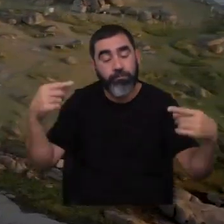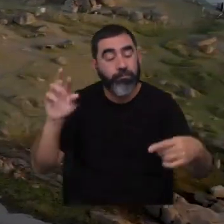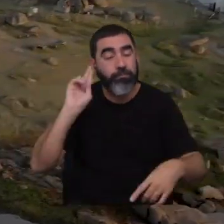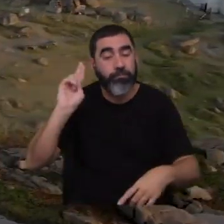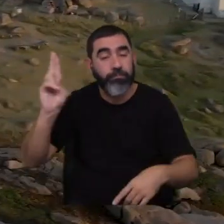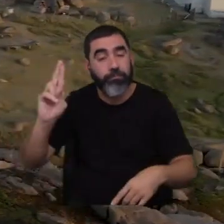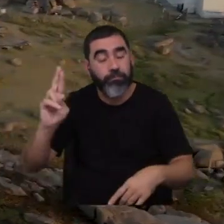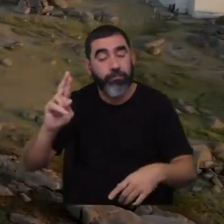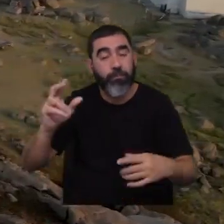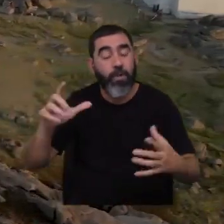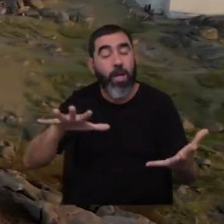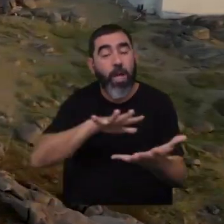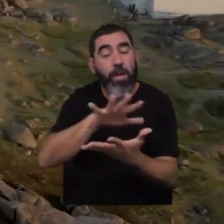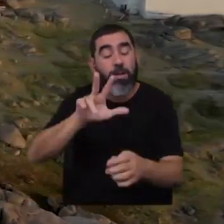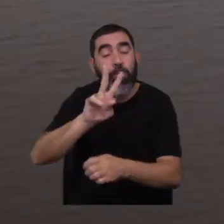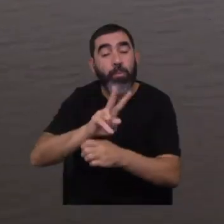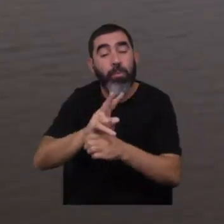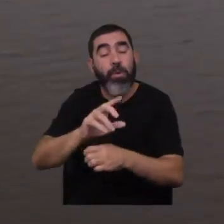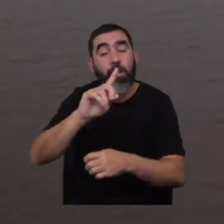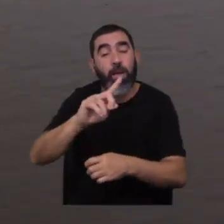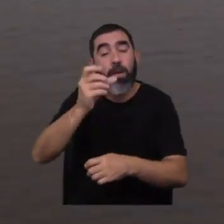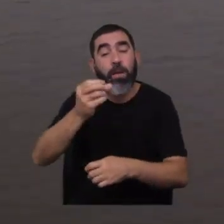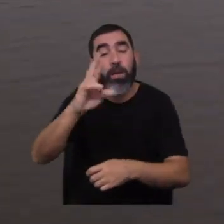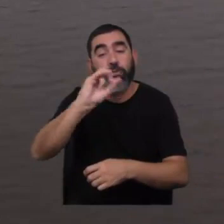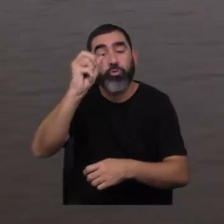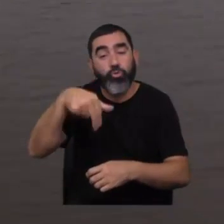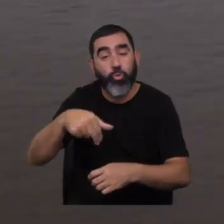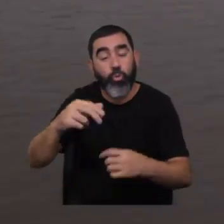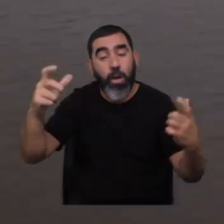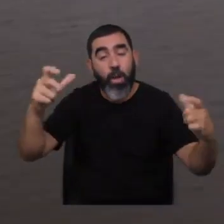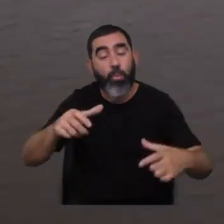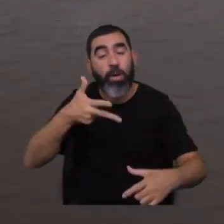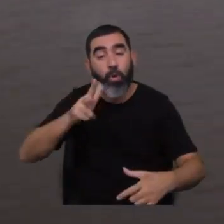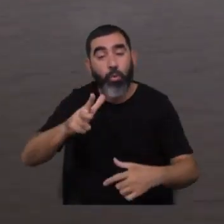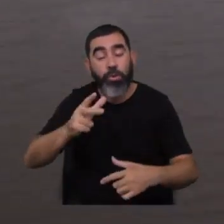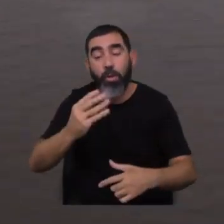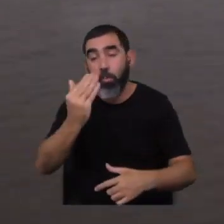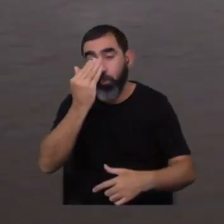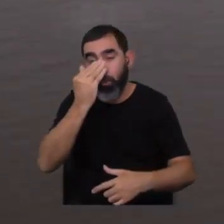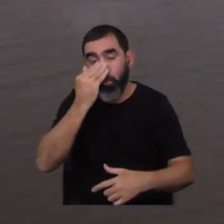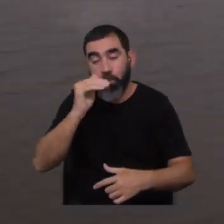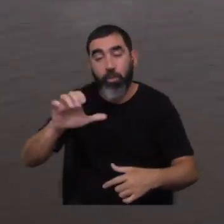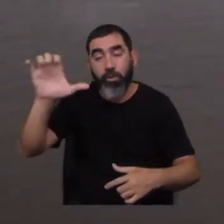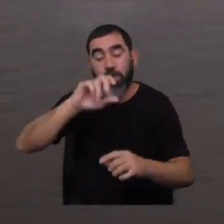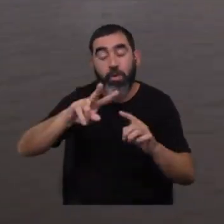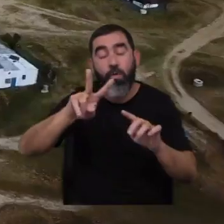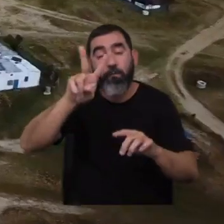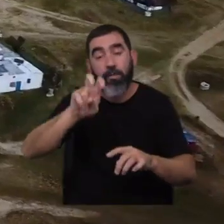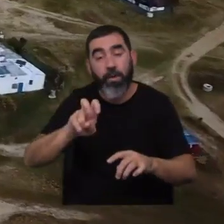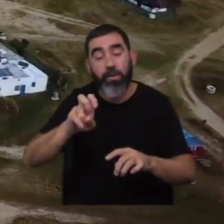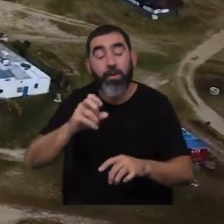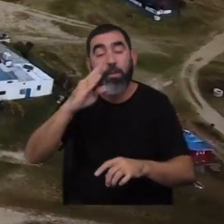acústicos del área protegida Laguna Garzón, Laguna de Rocha, Cabo Polonio, Cerro Verde y Potrerillo de Santa